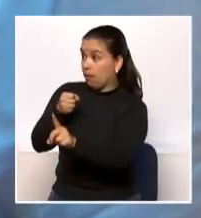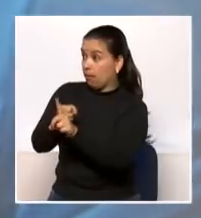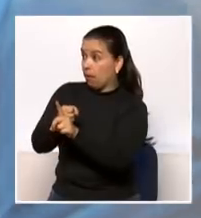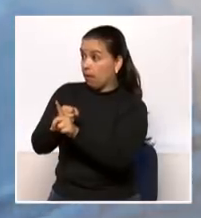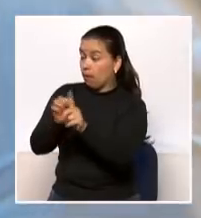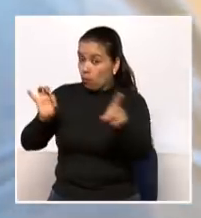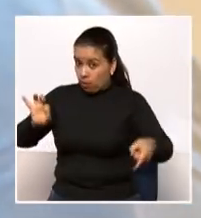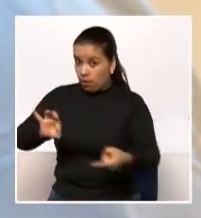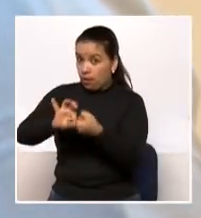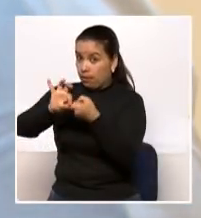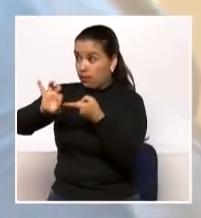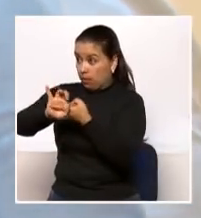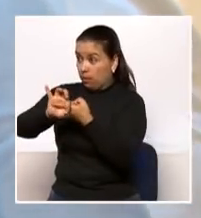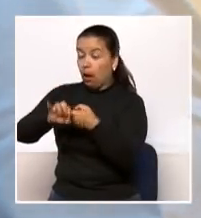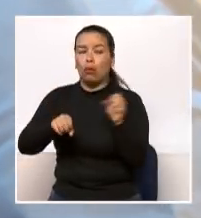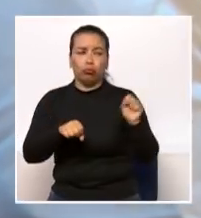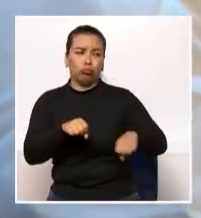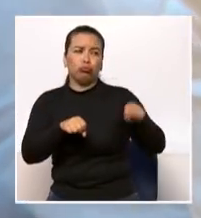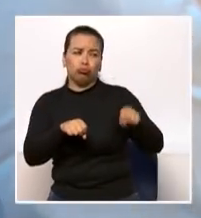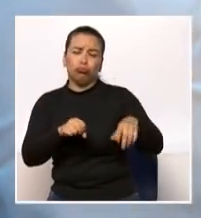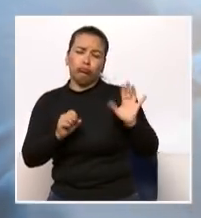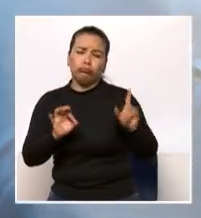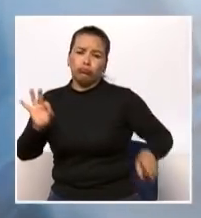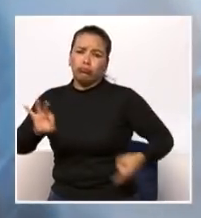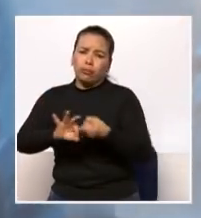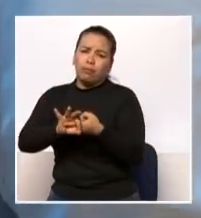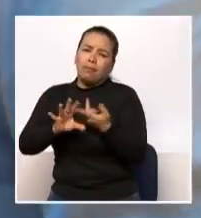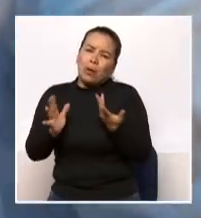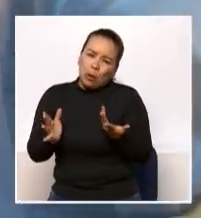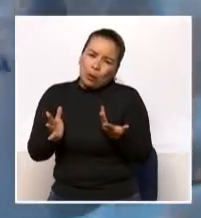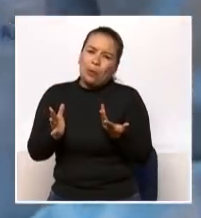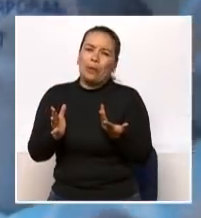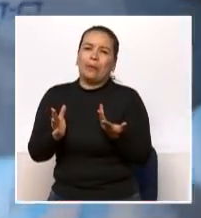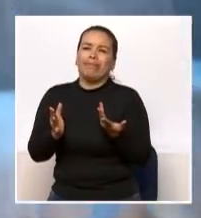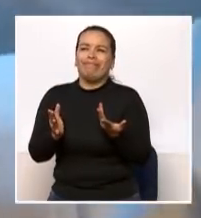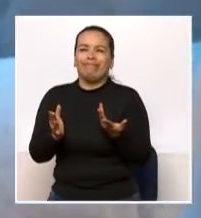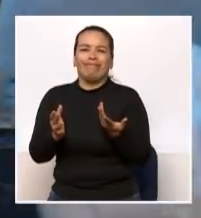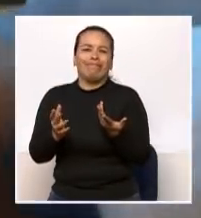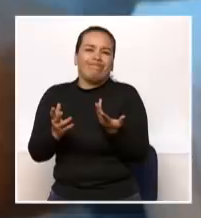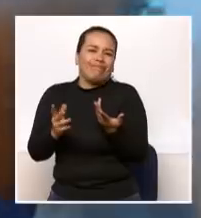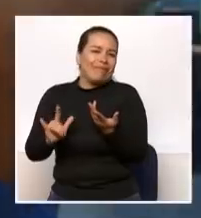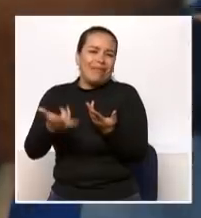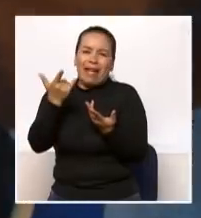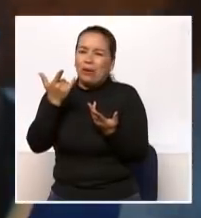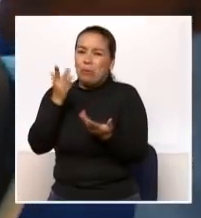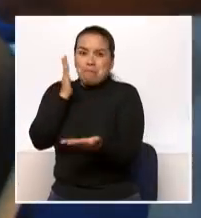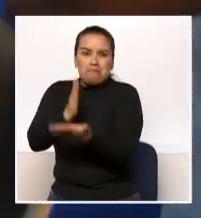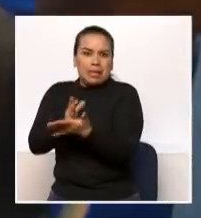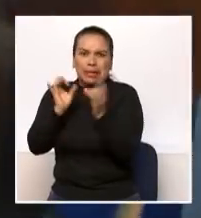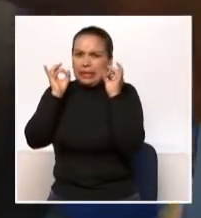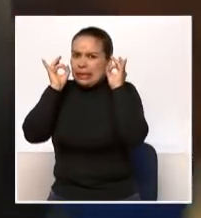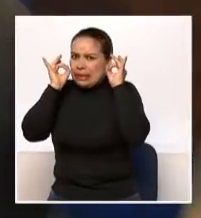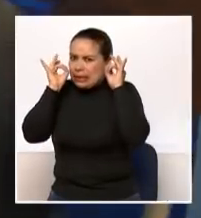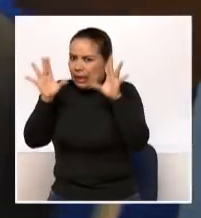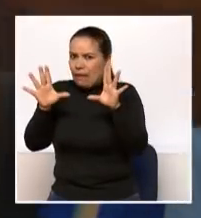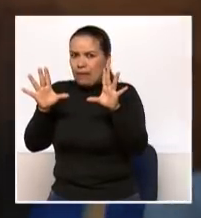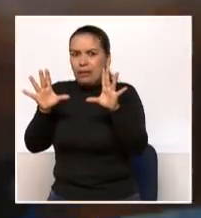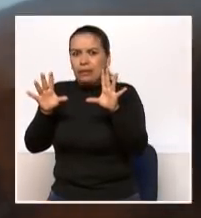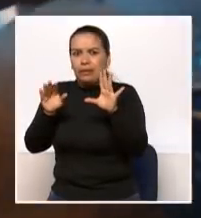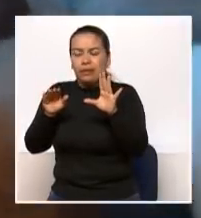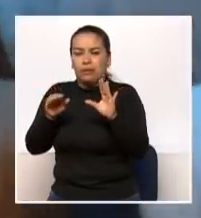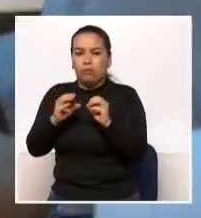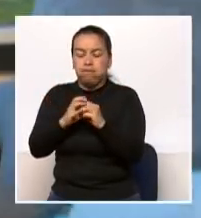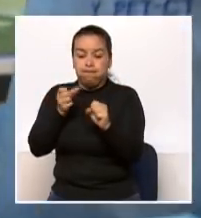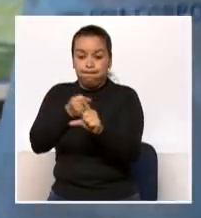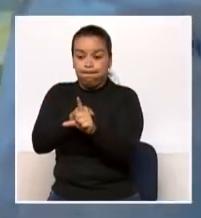rectal, transrectal? Sí, claro, obviamente, sí, pero ya pues el examen es cuando encontramos alteraciones en el PSA, aumentado la